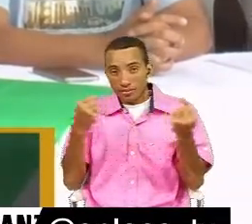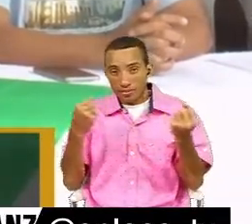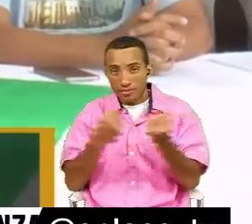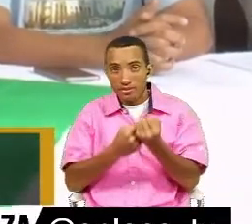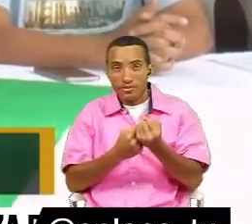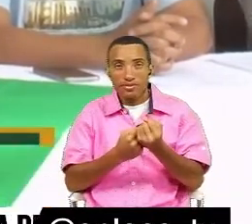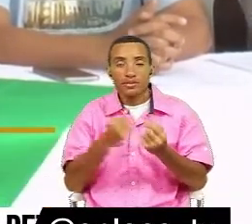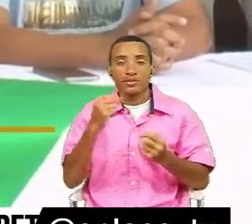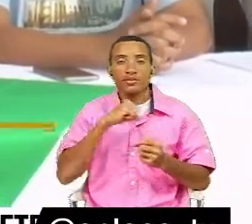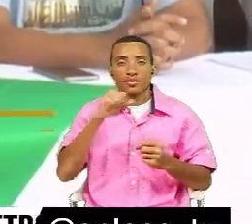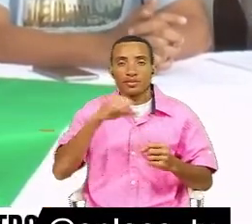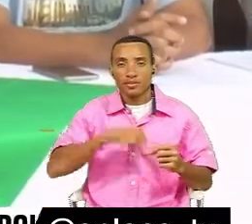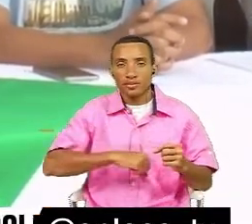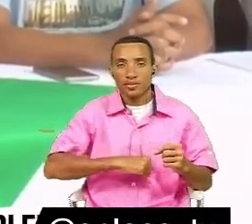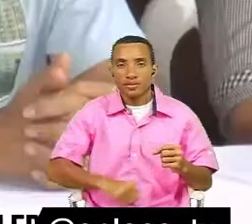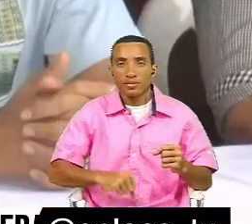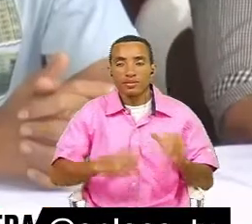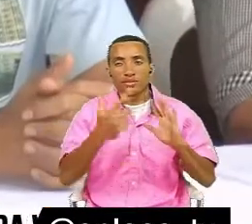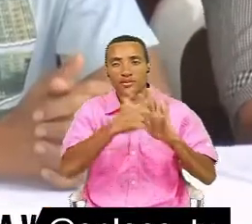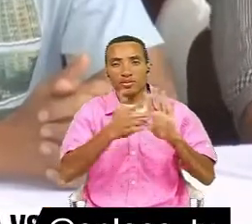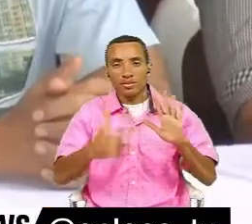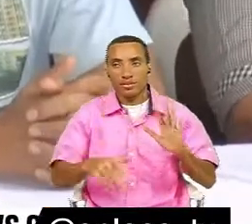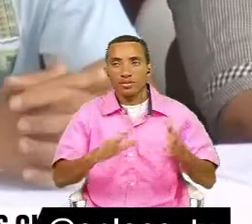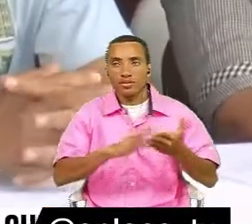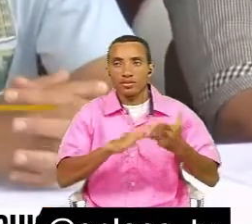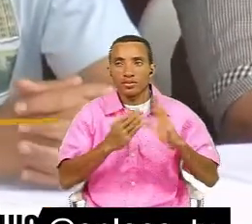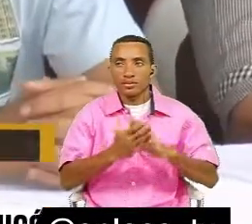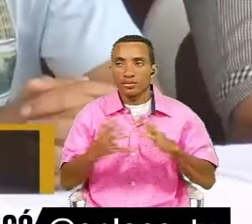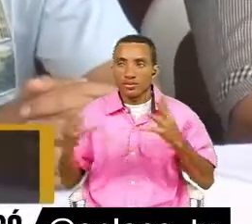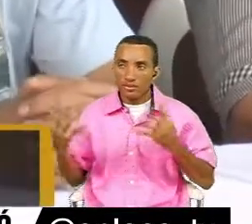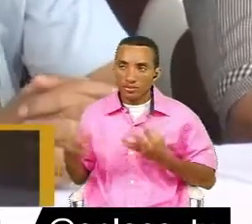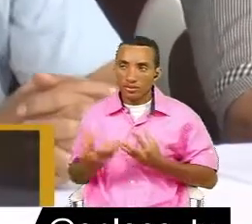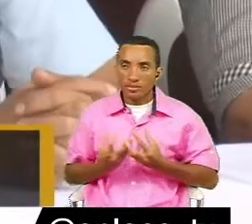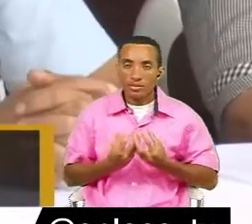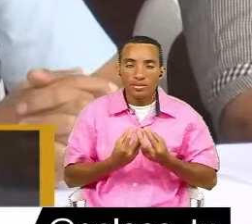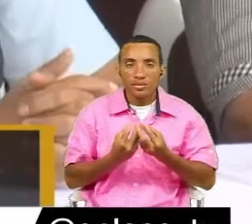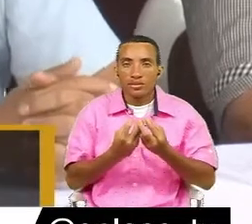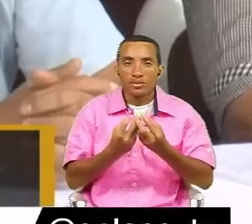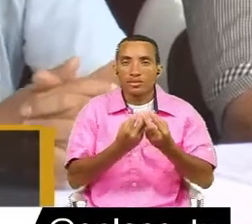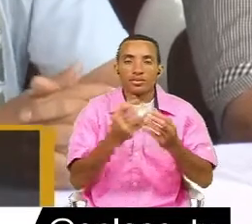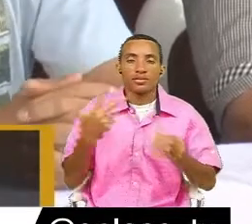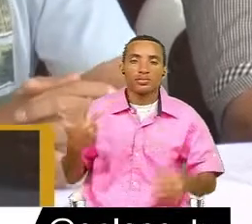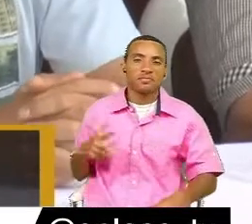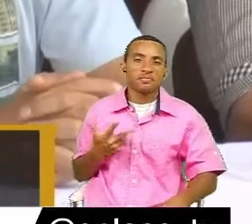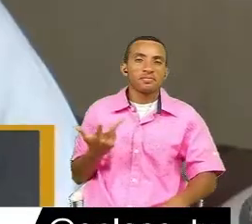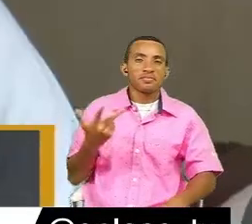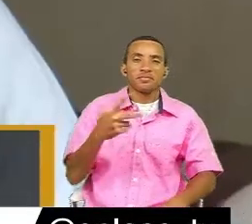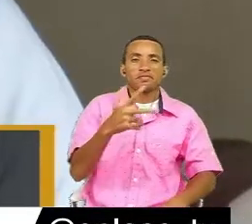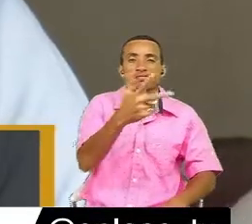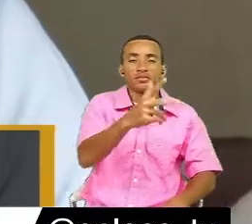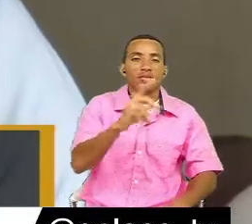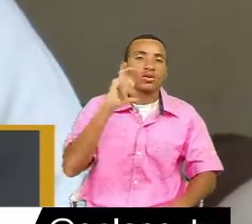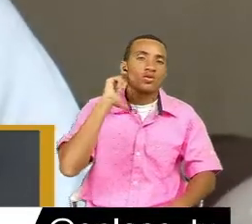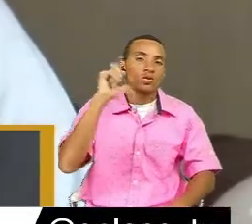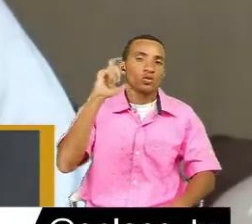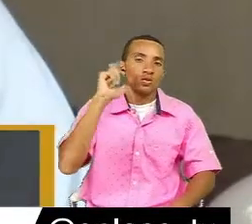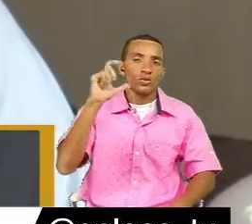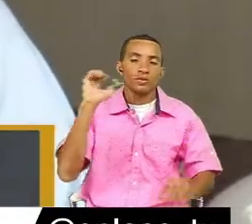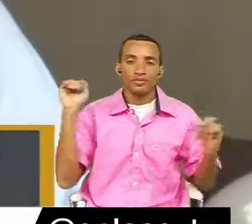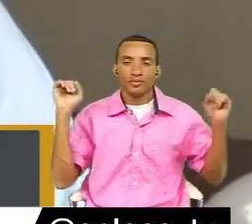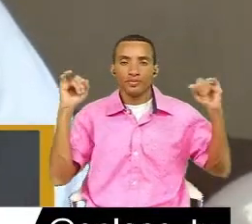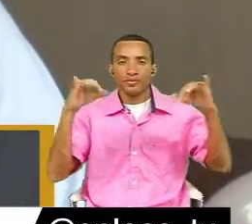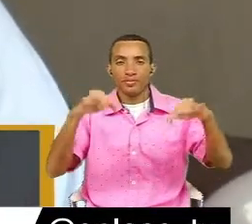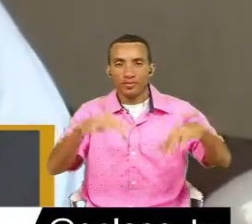logro del derecho y mandato constitucional de la paz, la marcha patriótica se dirigirá hacia la ciudad de Cúcuta, donde se concentrarán para unirse